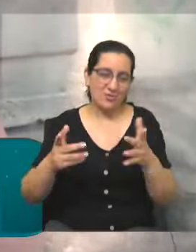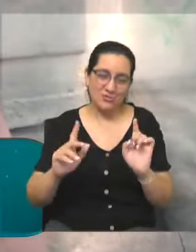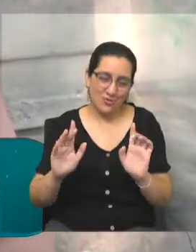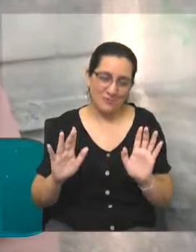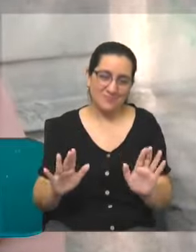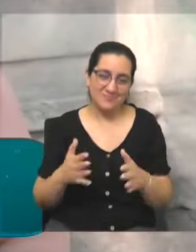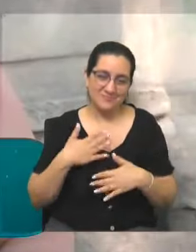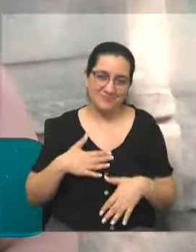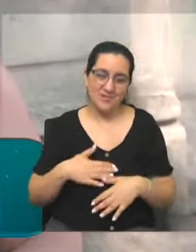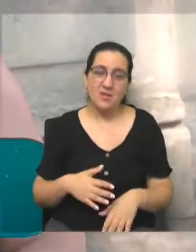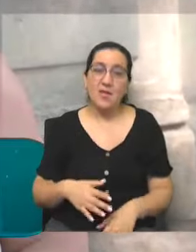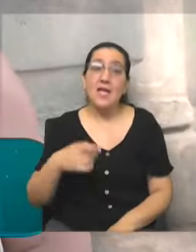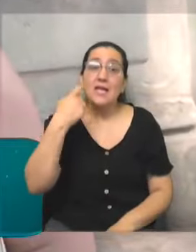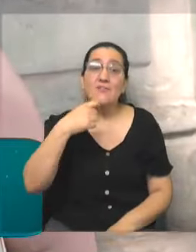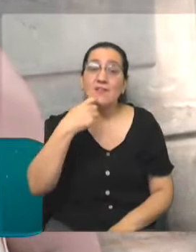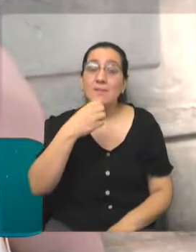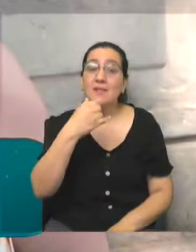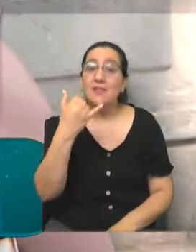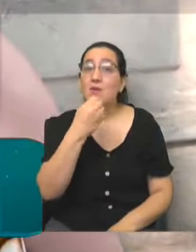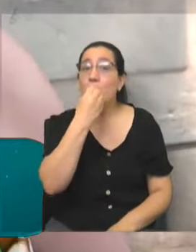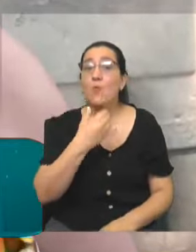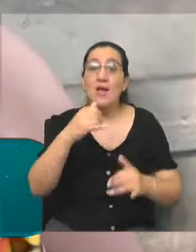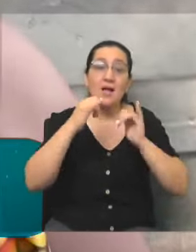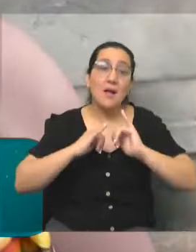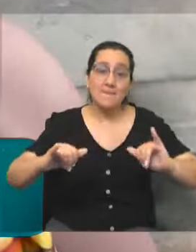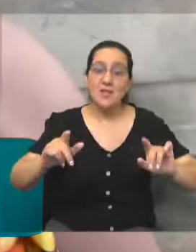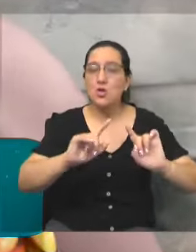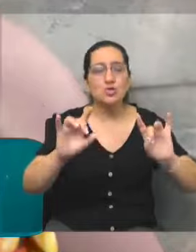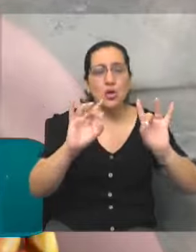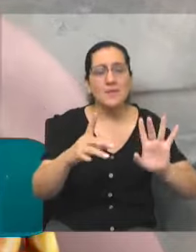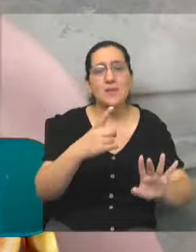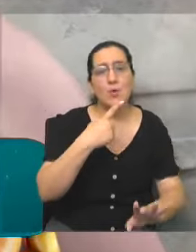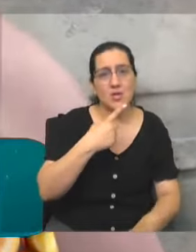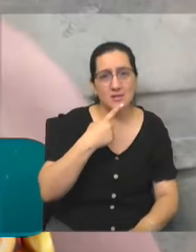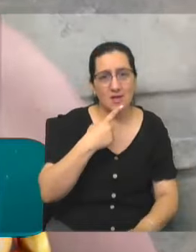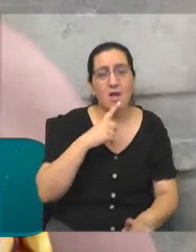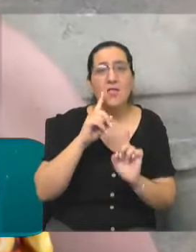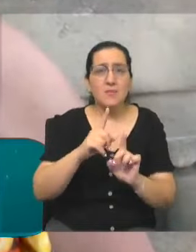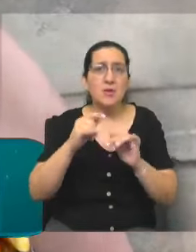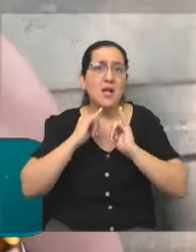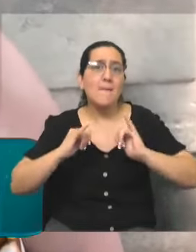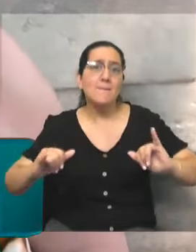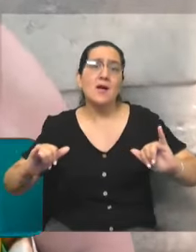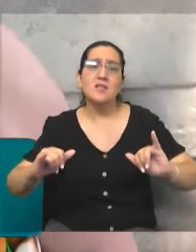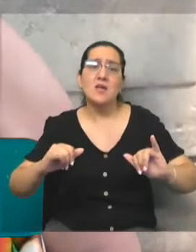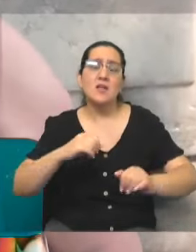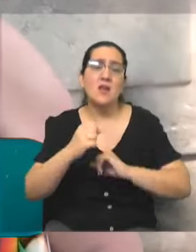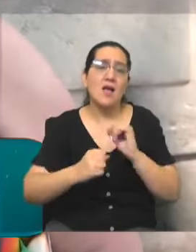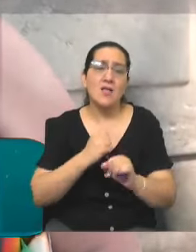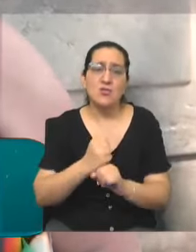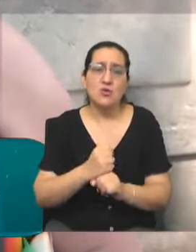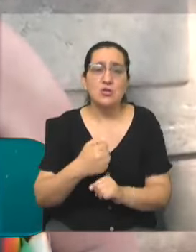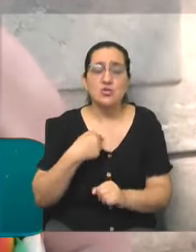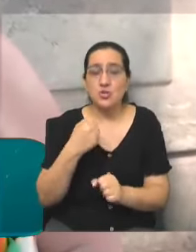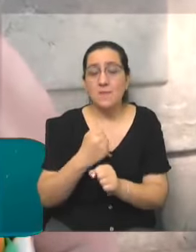lindo. Vecina, ¿qué hace falta para tener una buena campaña? No solamente campaña política, sino tener una buena campaña en un buen año. Yo soy de repente empleado.